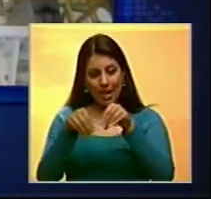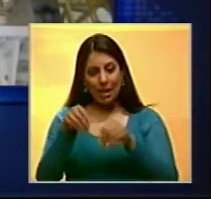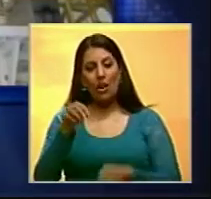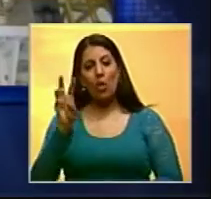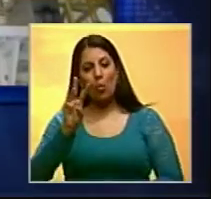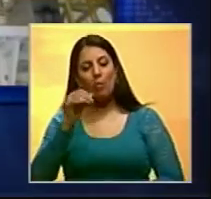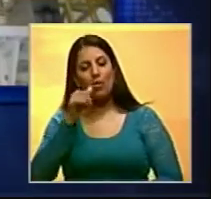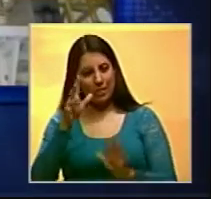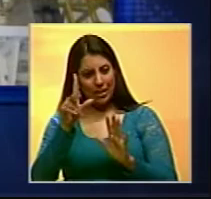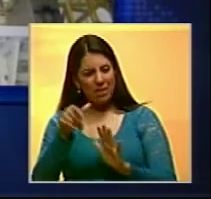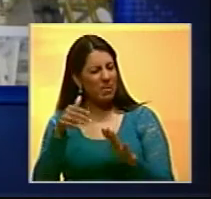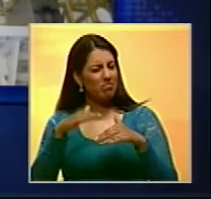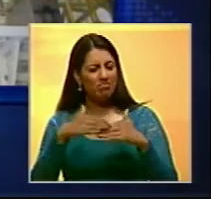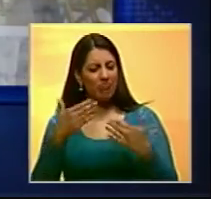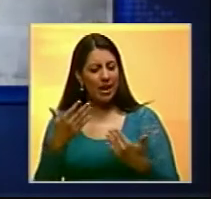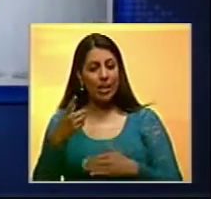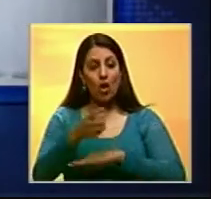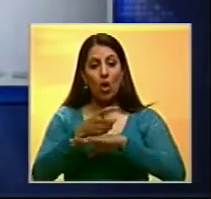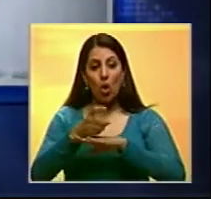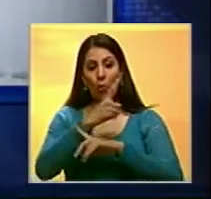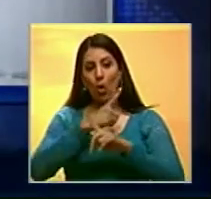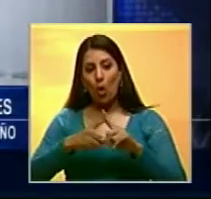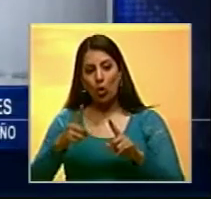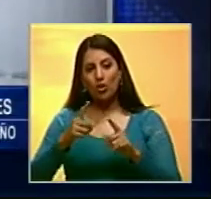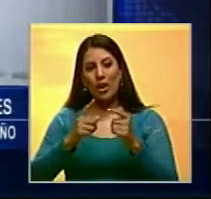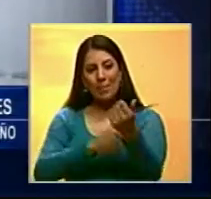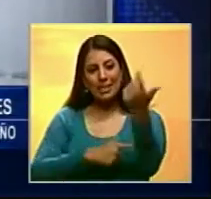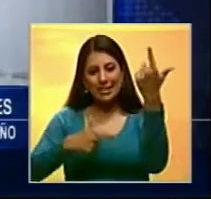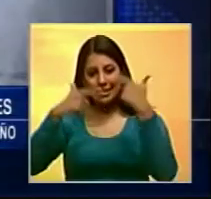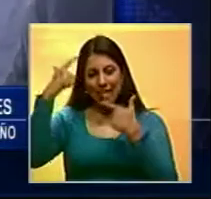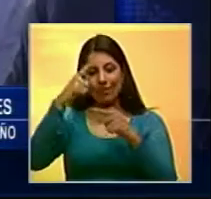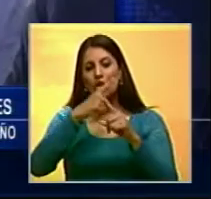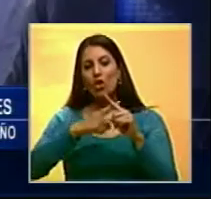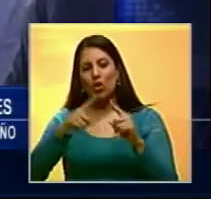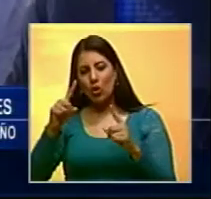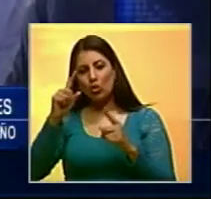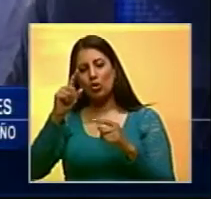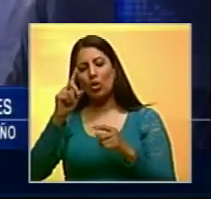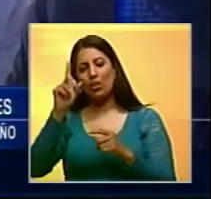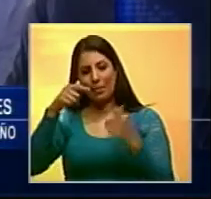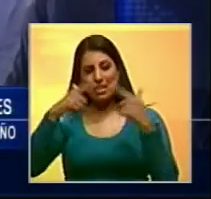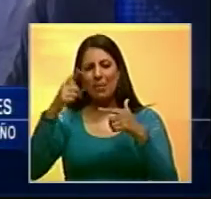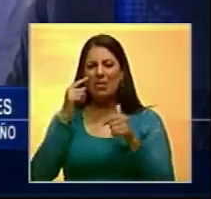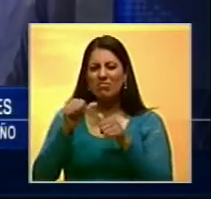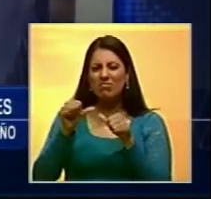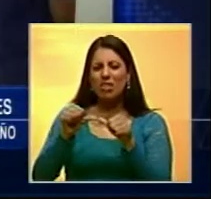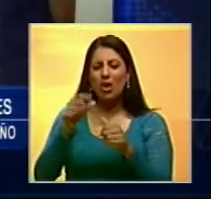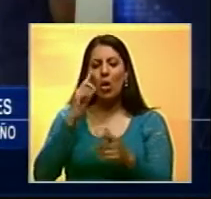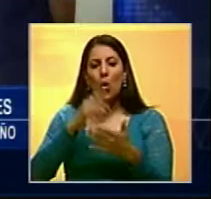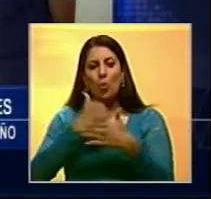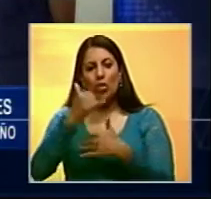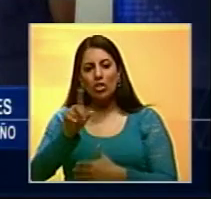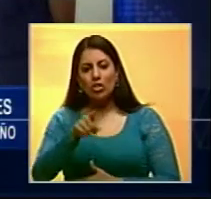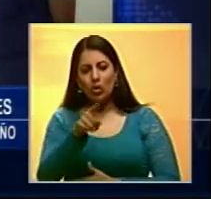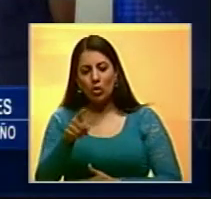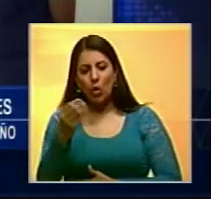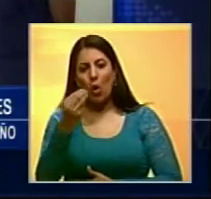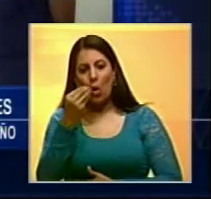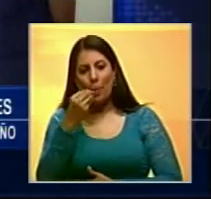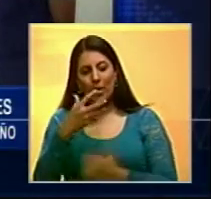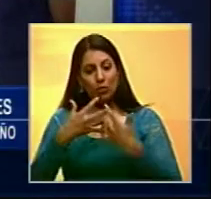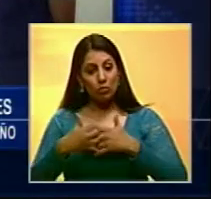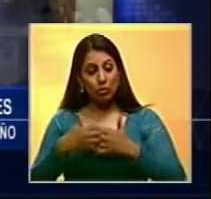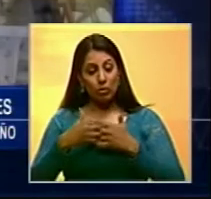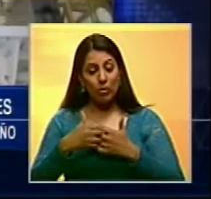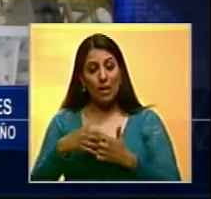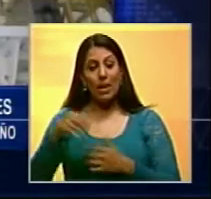Wilmar Castro Soteldo, el gobernador Adán Chávez y Argeni Chávez, donde hicieron seguimiento a los proyectos agroalimentarios e